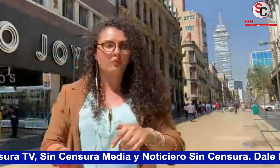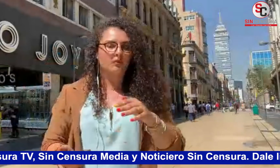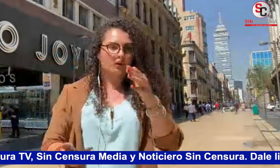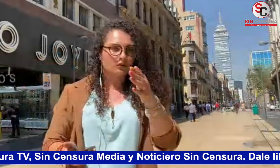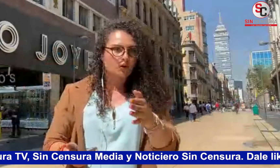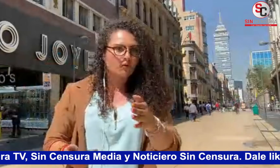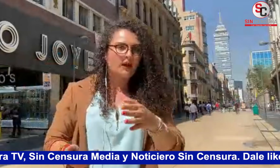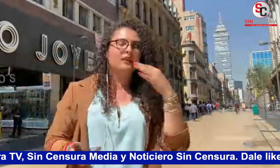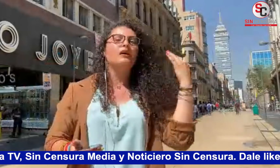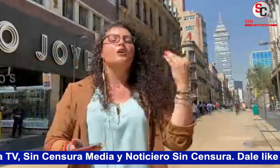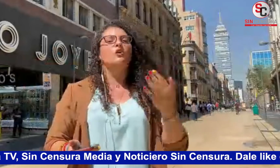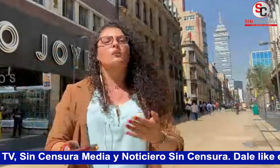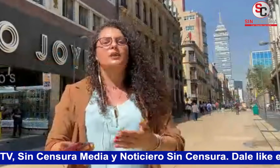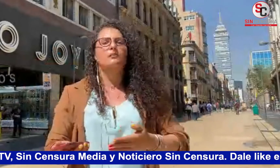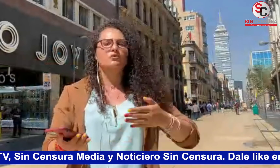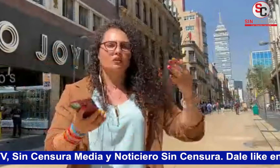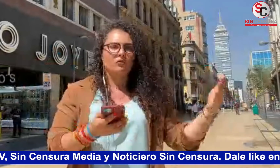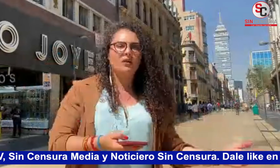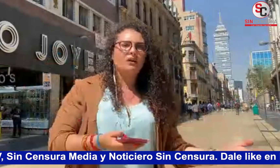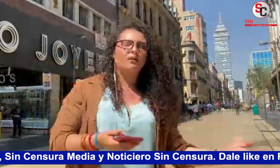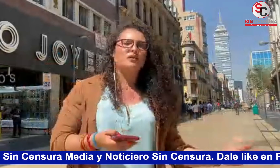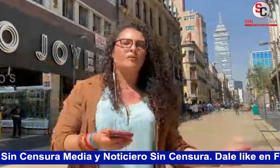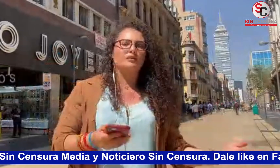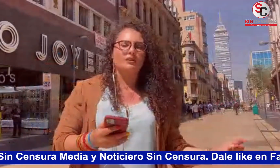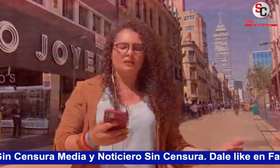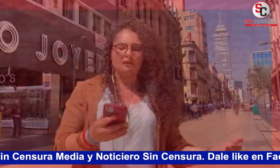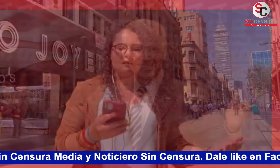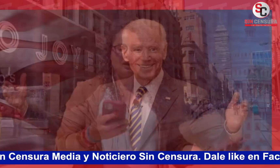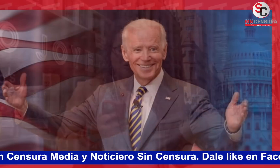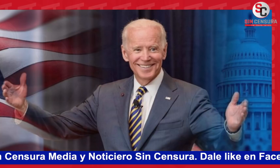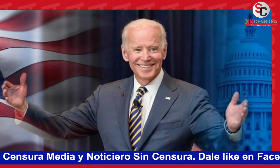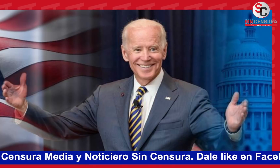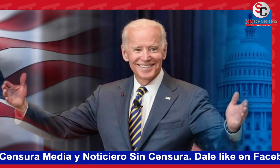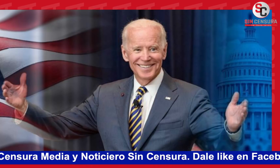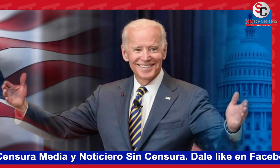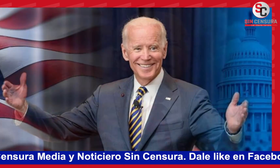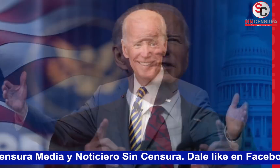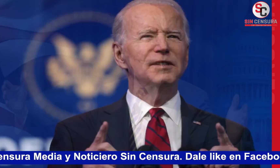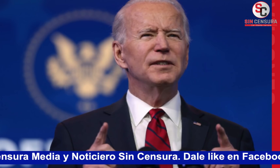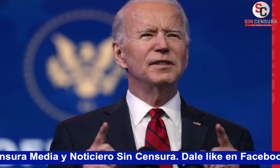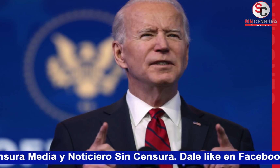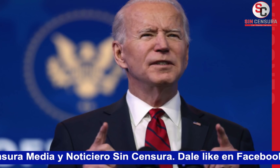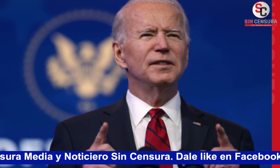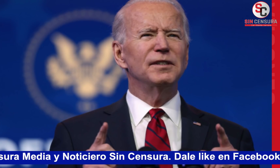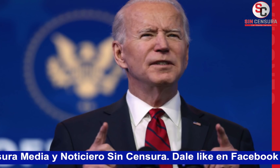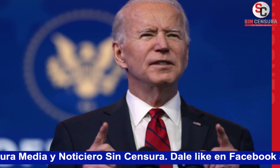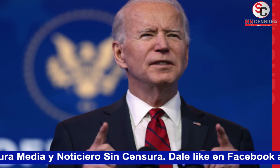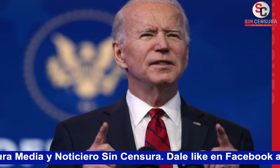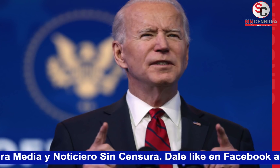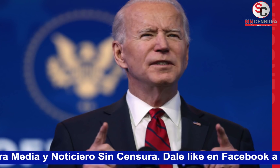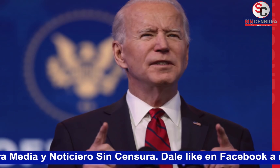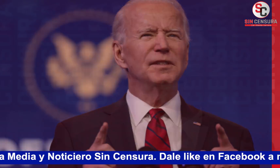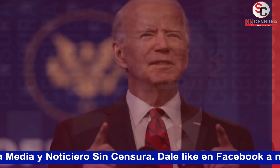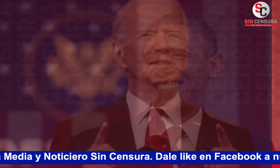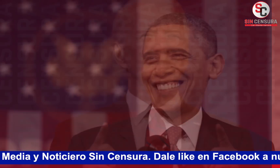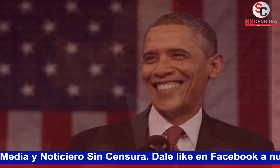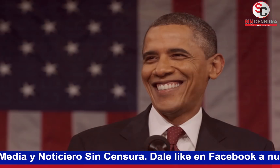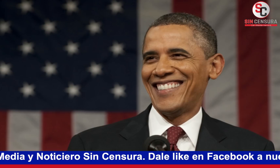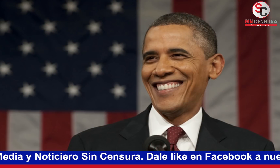fueron gobierno, porque Joe Biden, no olvidamos que fue vicepresidente de Barack Obama, no olvidamos que ellos aplicaron una